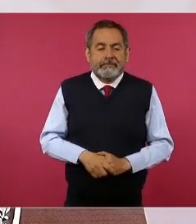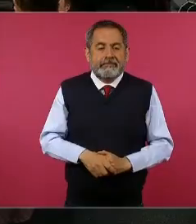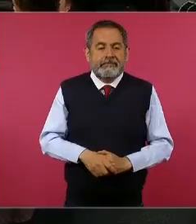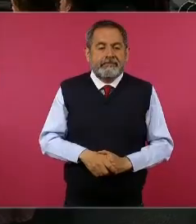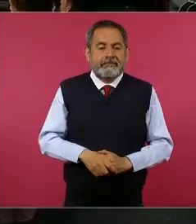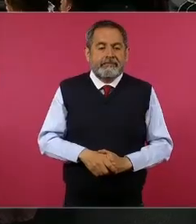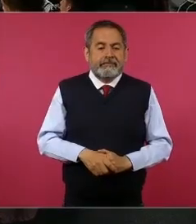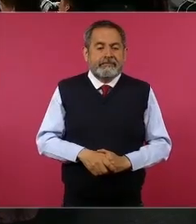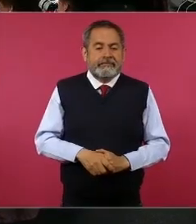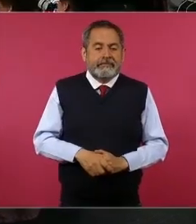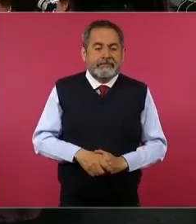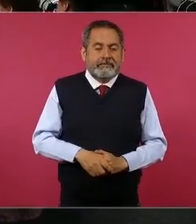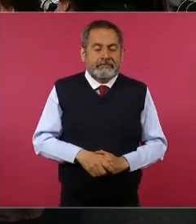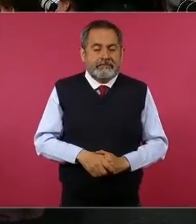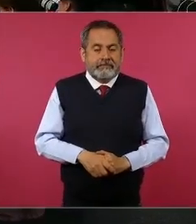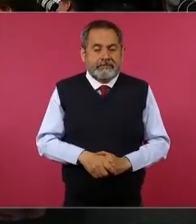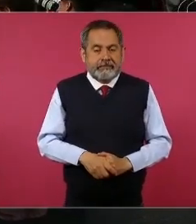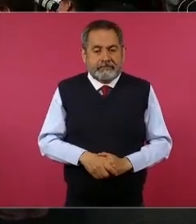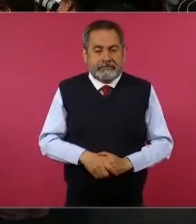Es que lleva